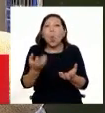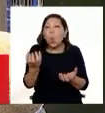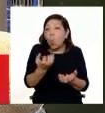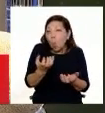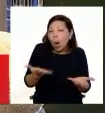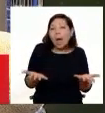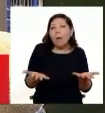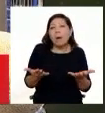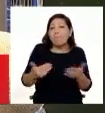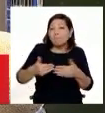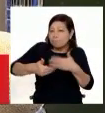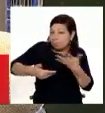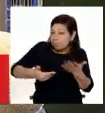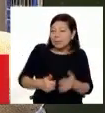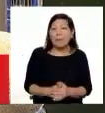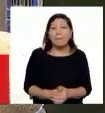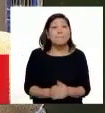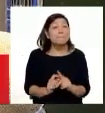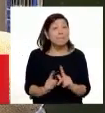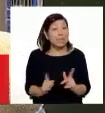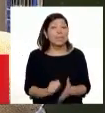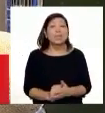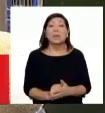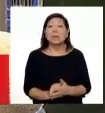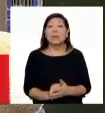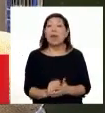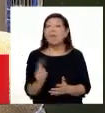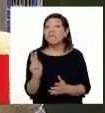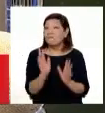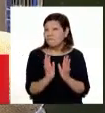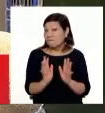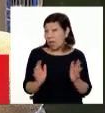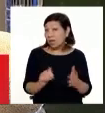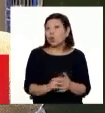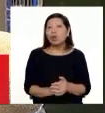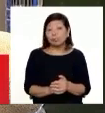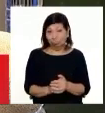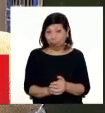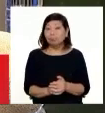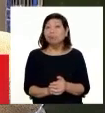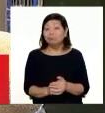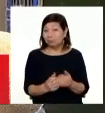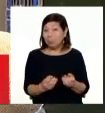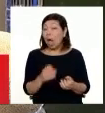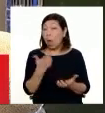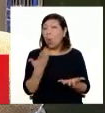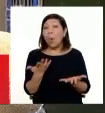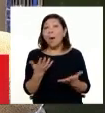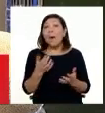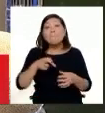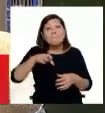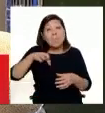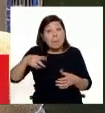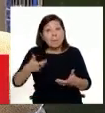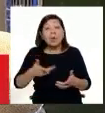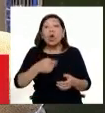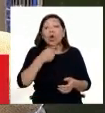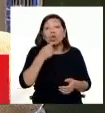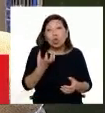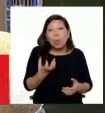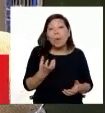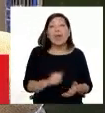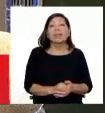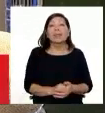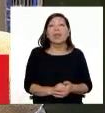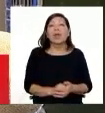etcétera, más allá de solo las frutas. Y en el caso de los vegetales, por ejemplo, los vegetales que tienen mayor cantidad de agua son el pepino, el tomate y